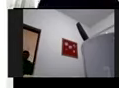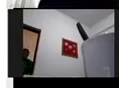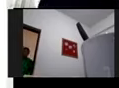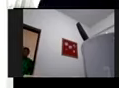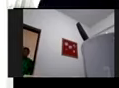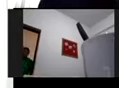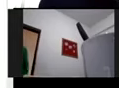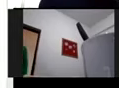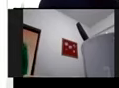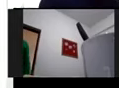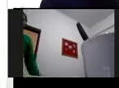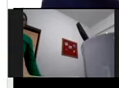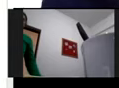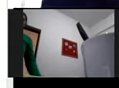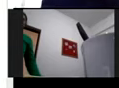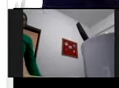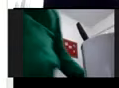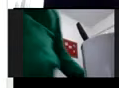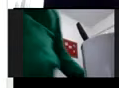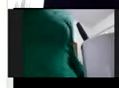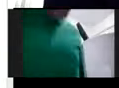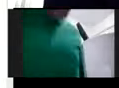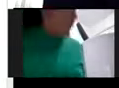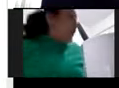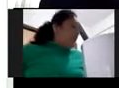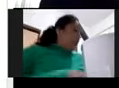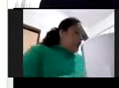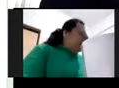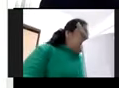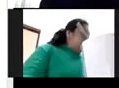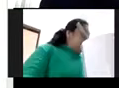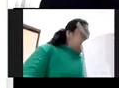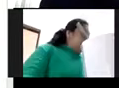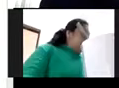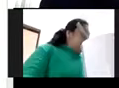provincia están referidos fundamentalmente